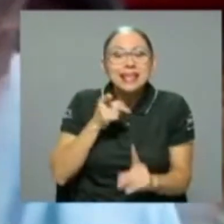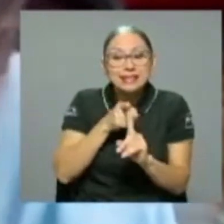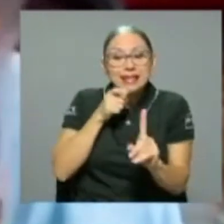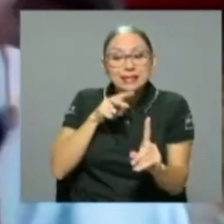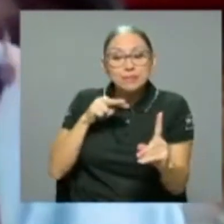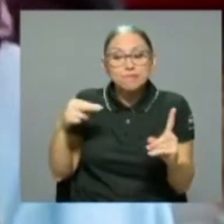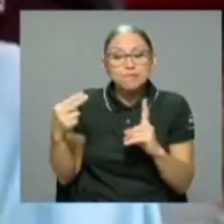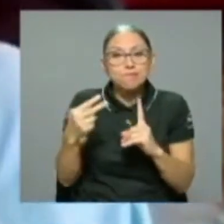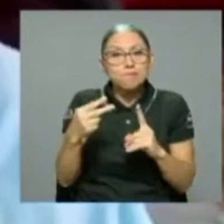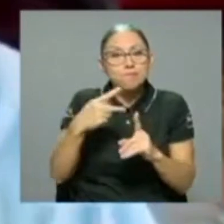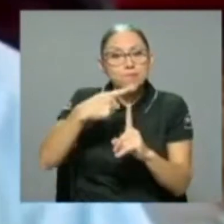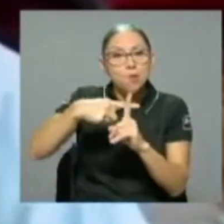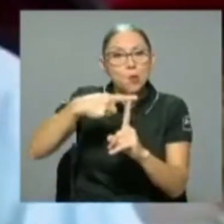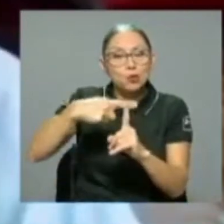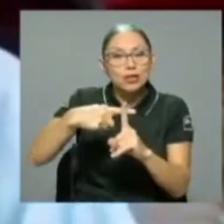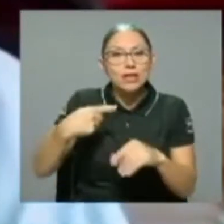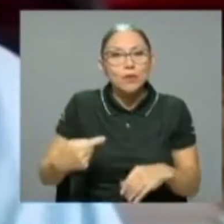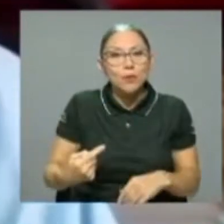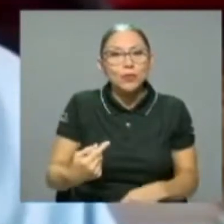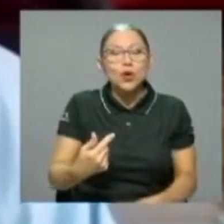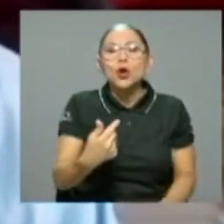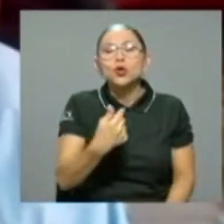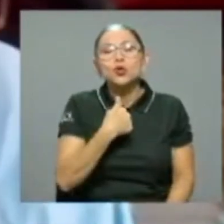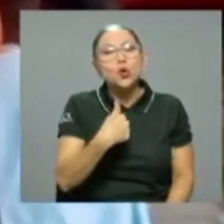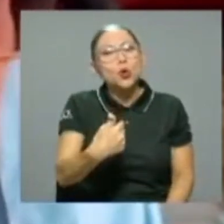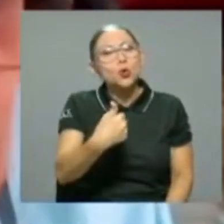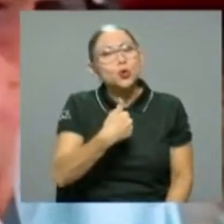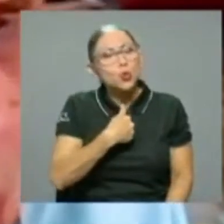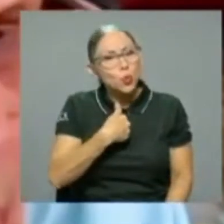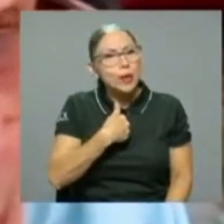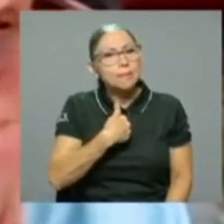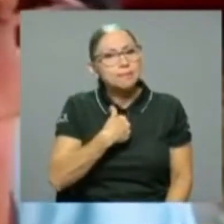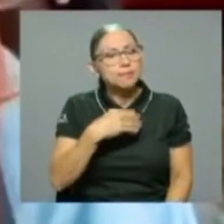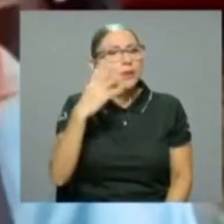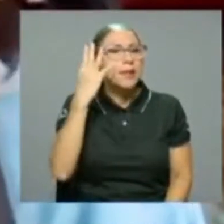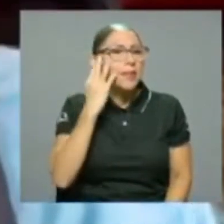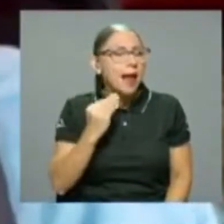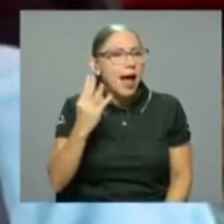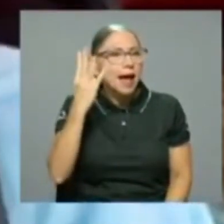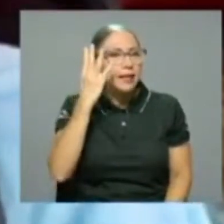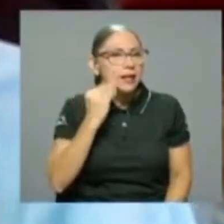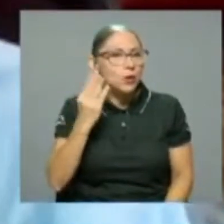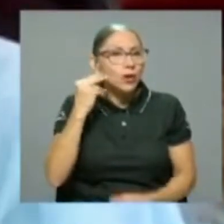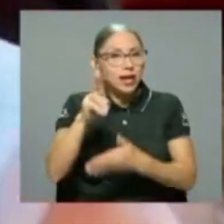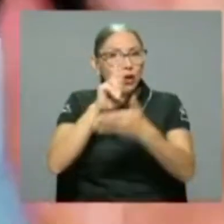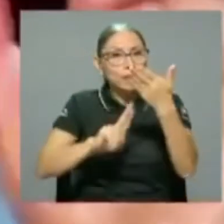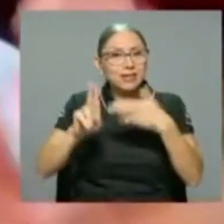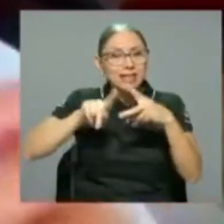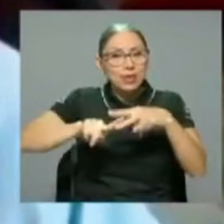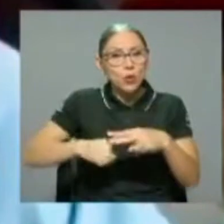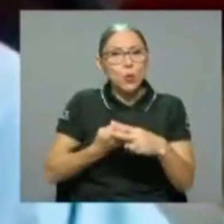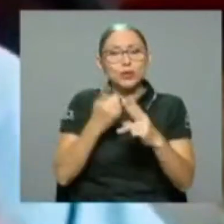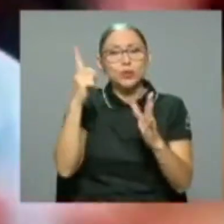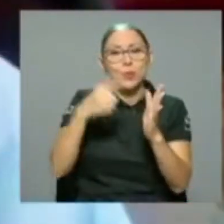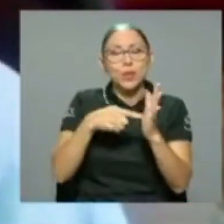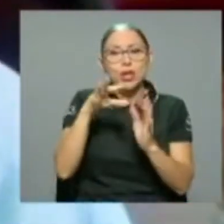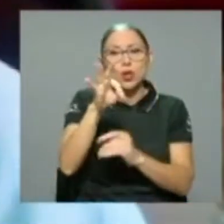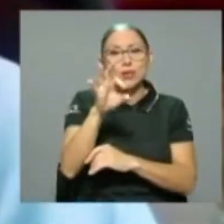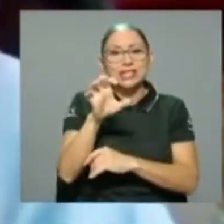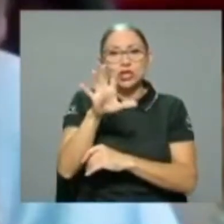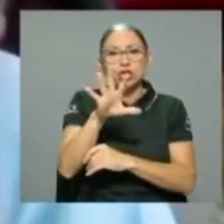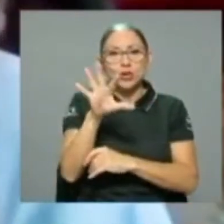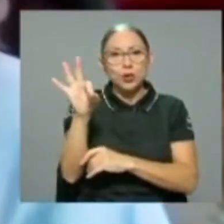Yo tuve una trayectoria en la universidad que comenzó en 1959 cuando entré como